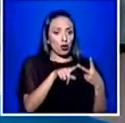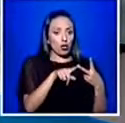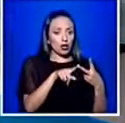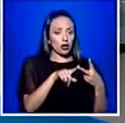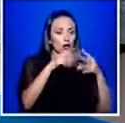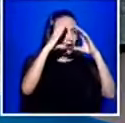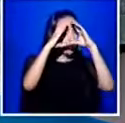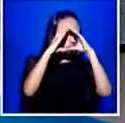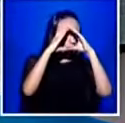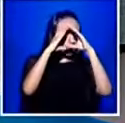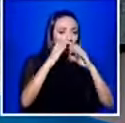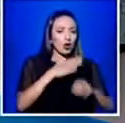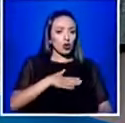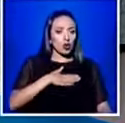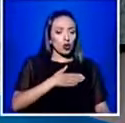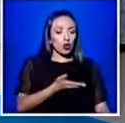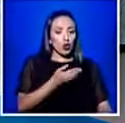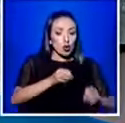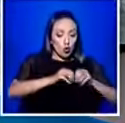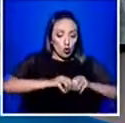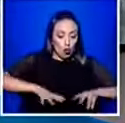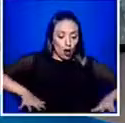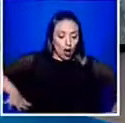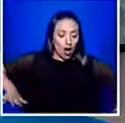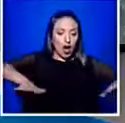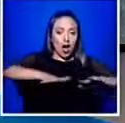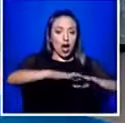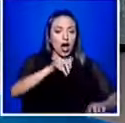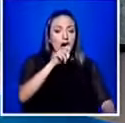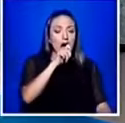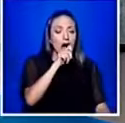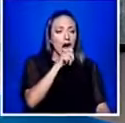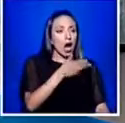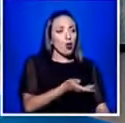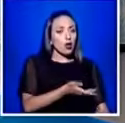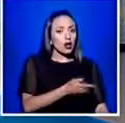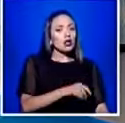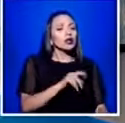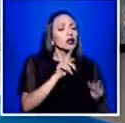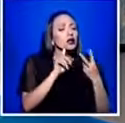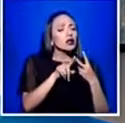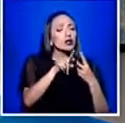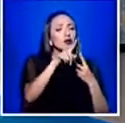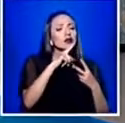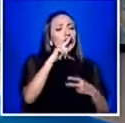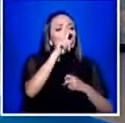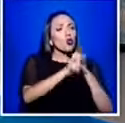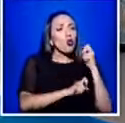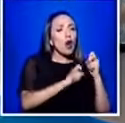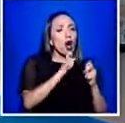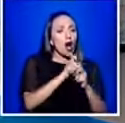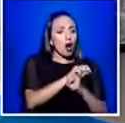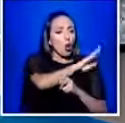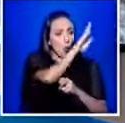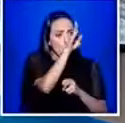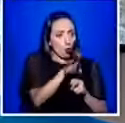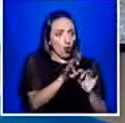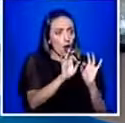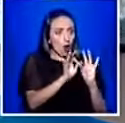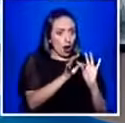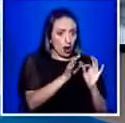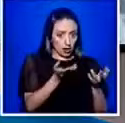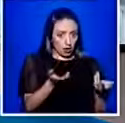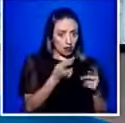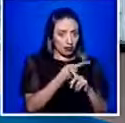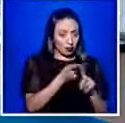pedirle al camarógrafo que nos deje ver cuánta agua es desperdiciada, pero nos contaba que tiene más de un año, que fueron a arreglar, pero